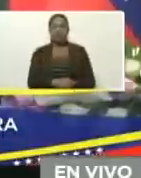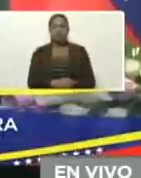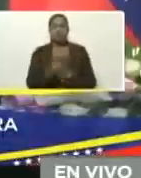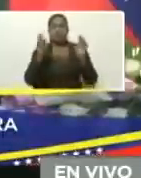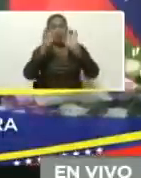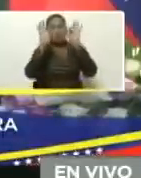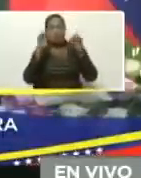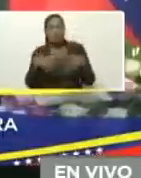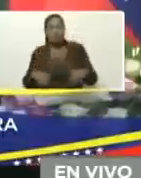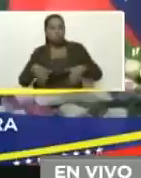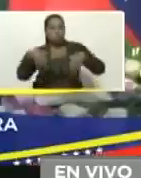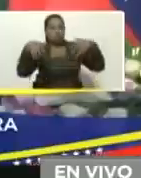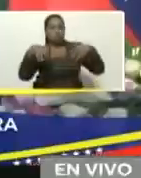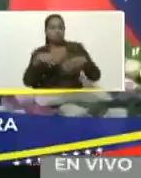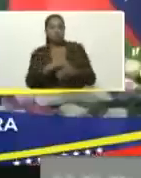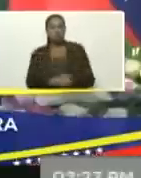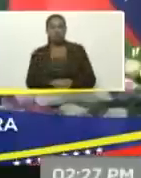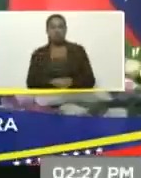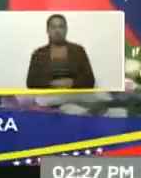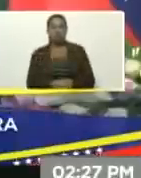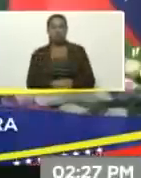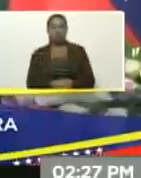de riqueza.